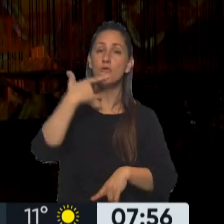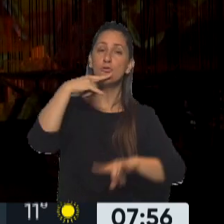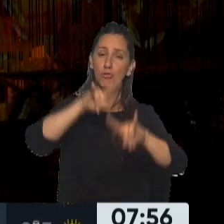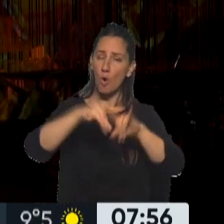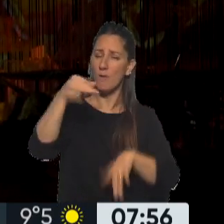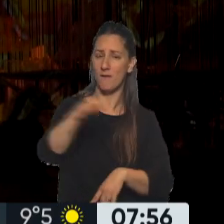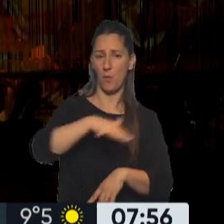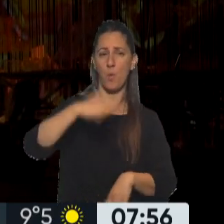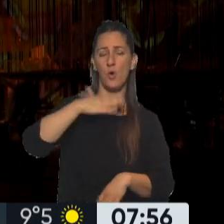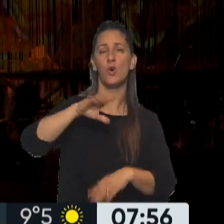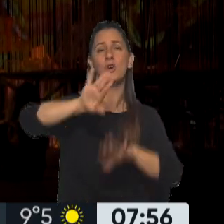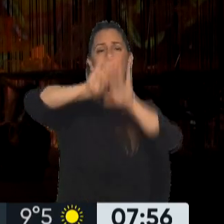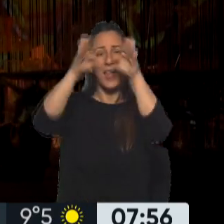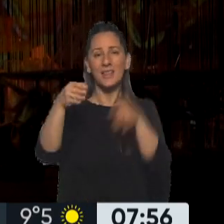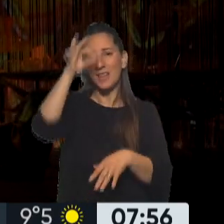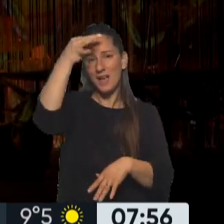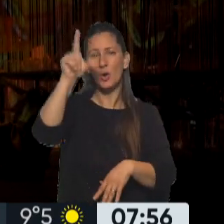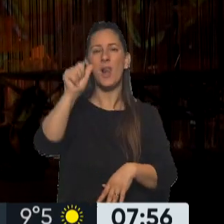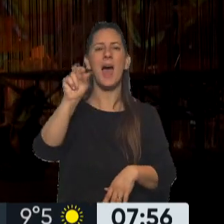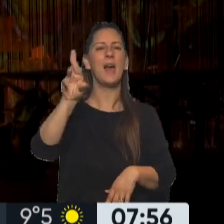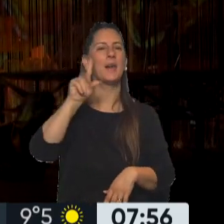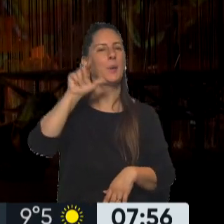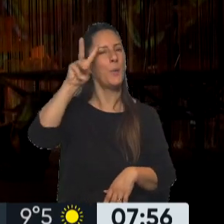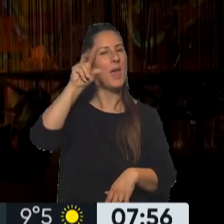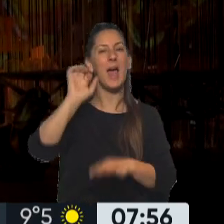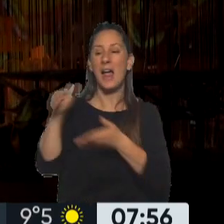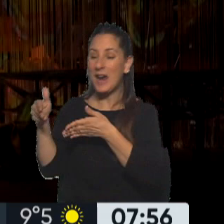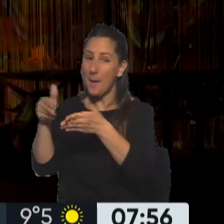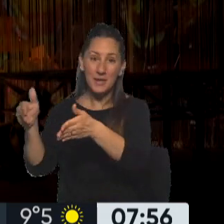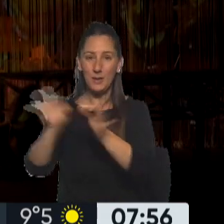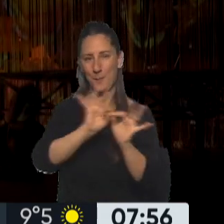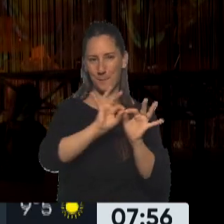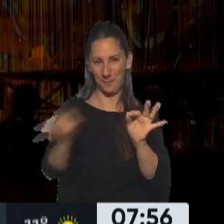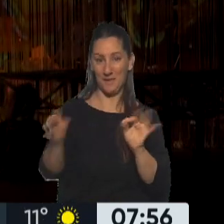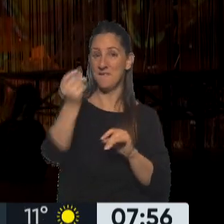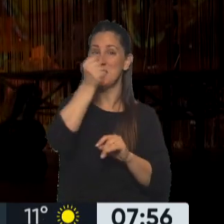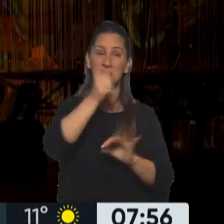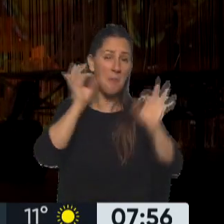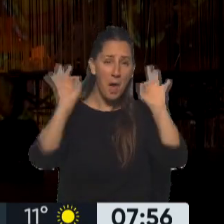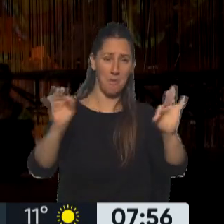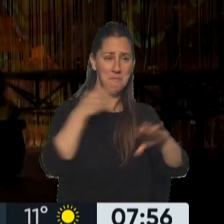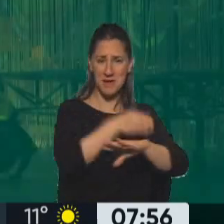La Boca. El Teatro de la Ribera queda a 50 metros de caminito como para hacerse un fin de semana integral en La Boca y disfrutar con este Benito.